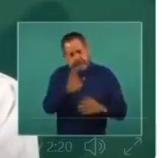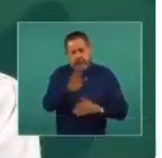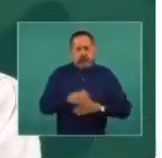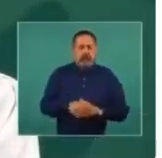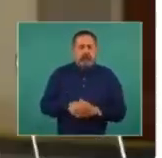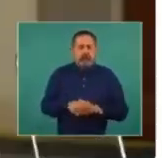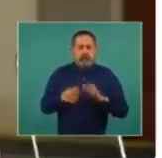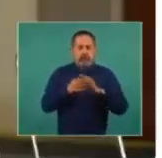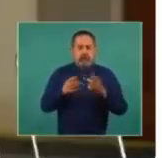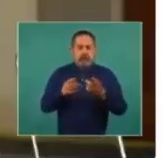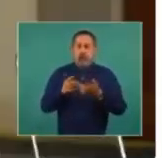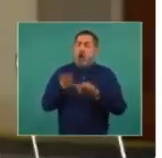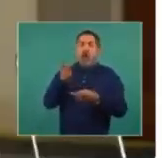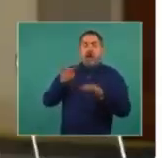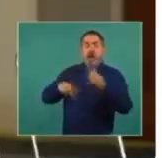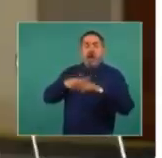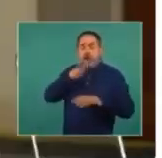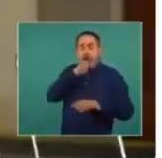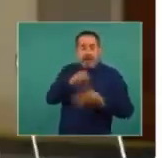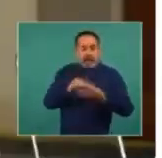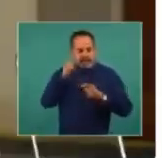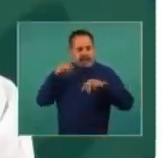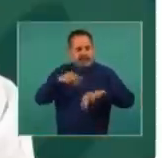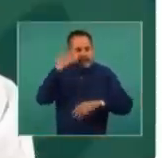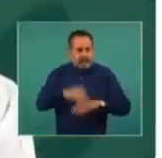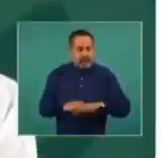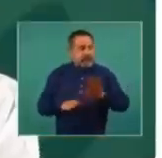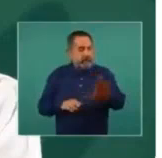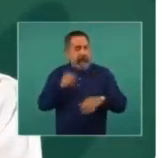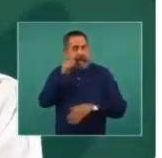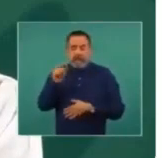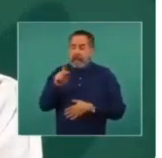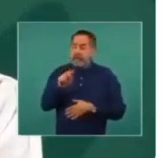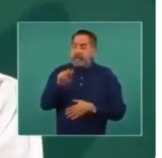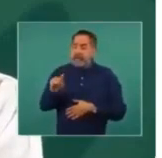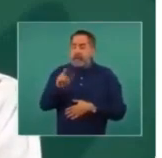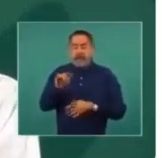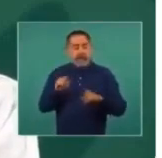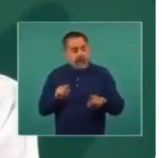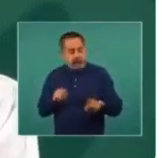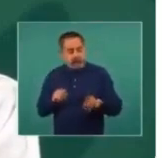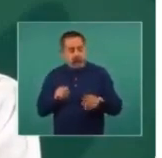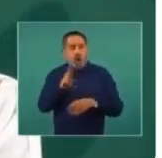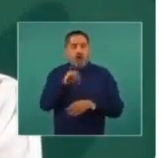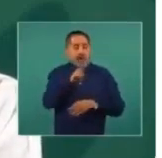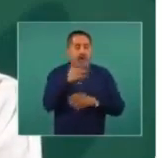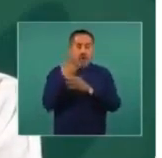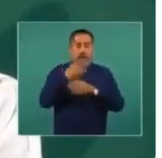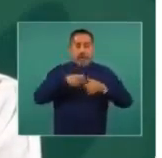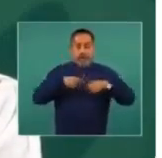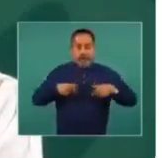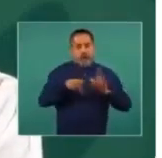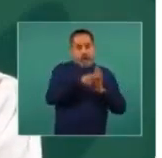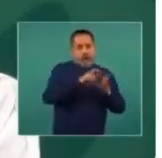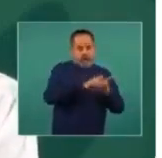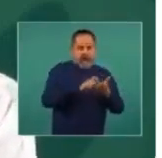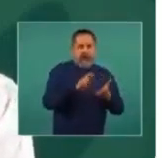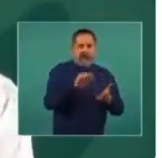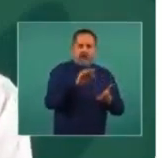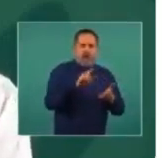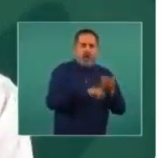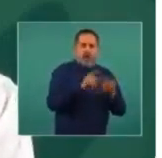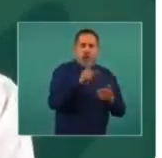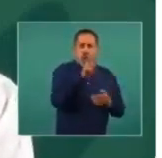que vienen que administra parece ayer vinilo iraní de univision es el medio con el que se presenta pero columnista el